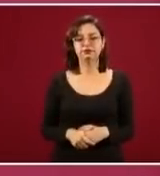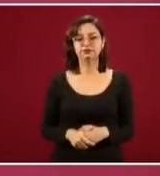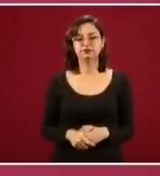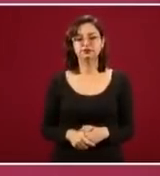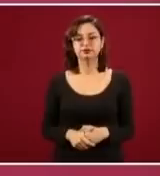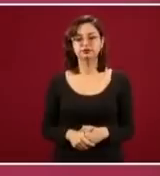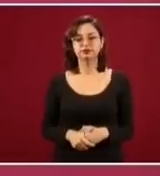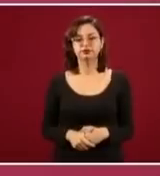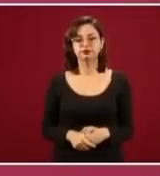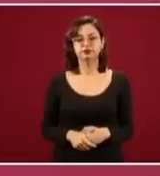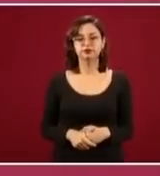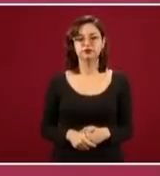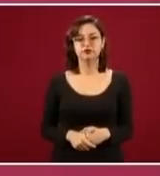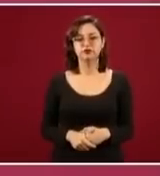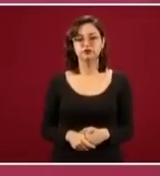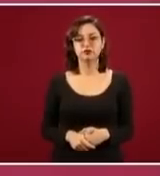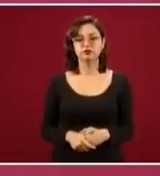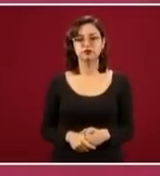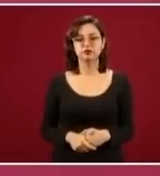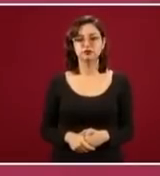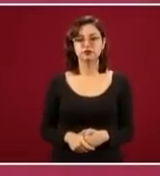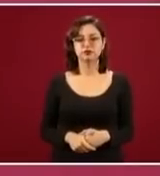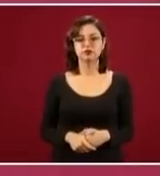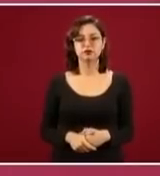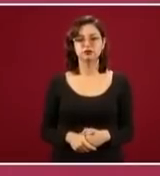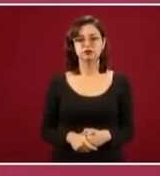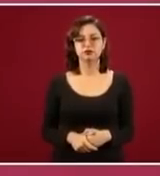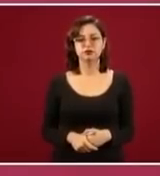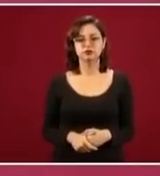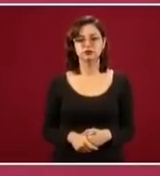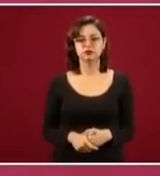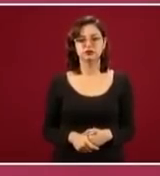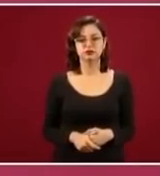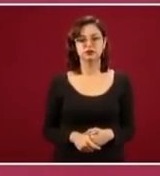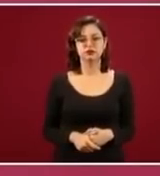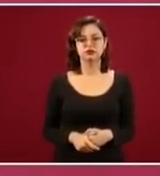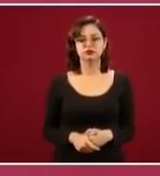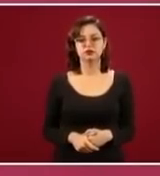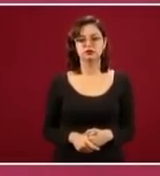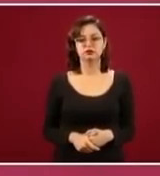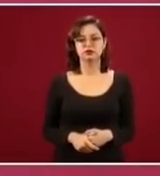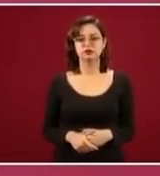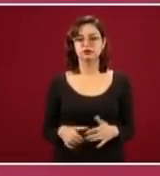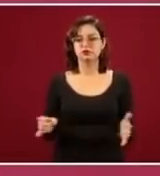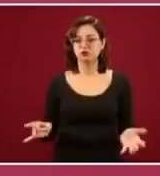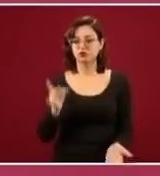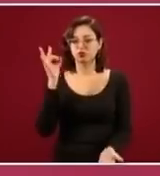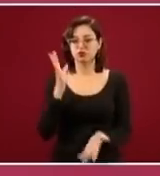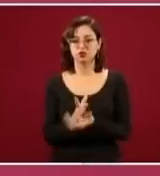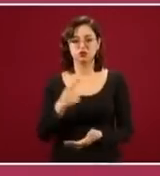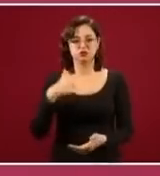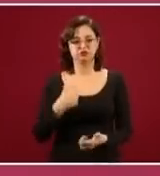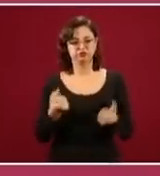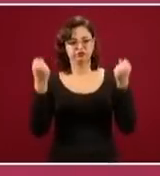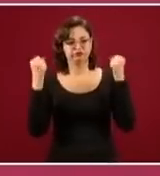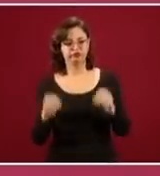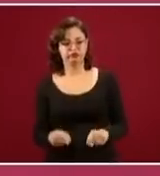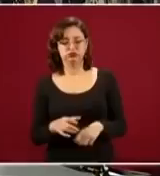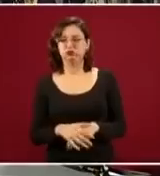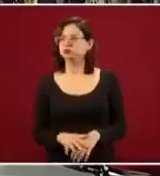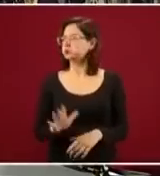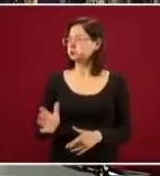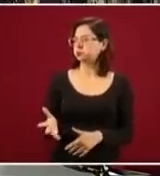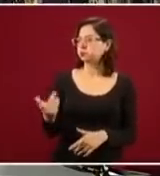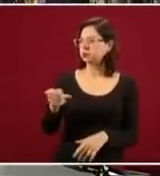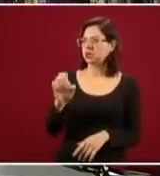y no apostar solo a las medidas coercitivas. O sea, ¿no habría un señalamiento